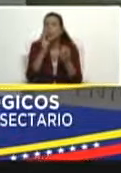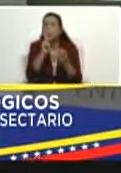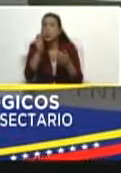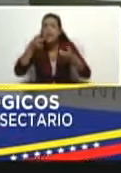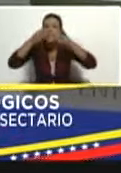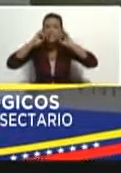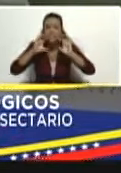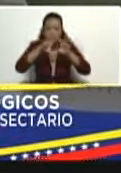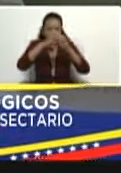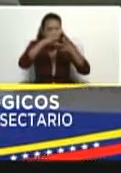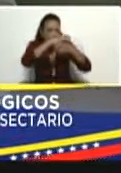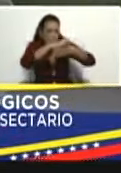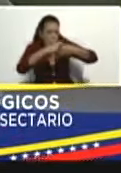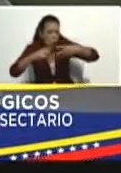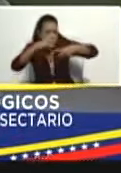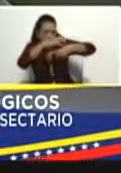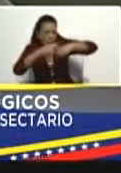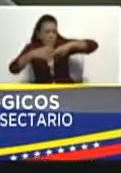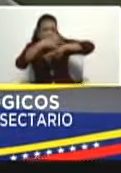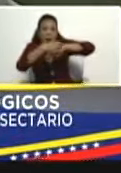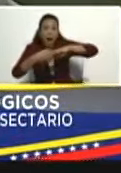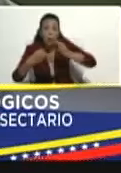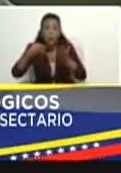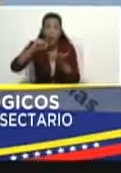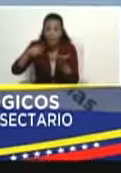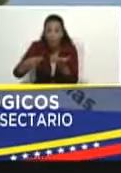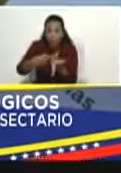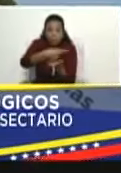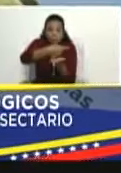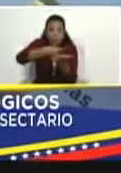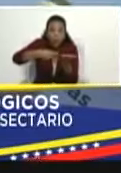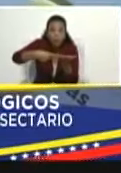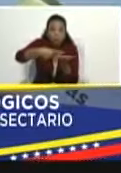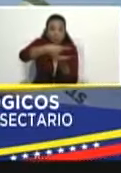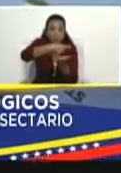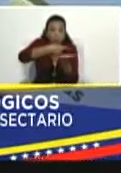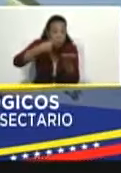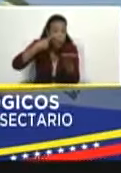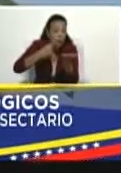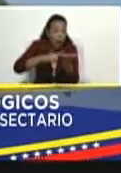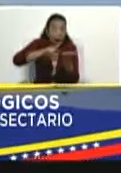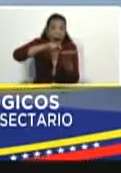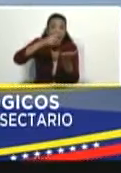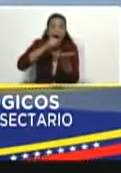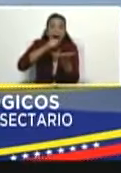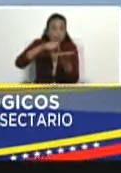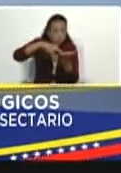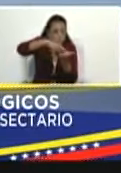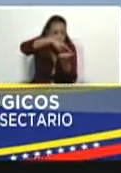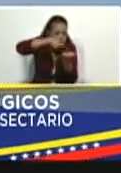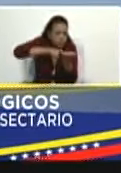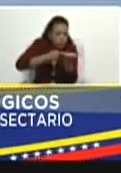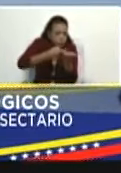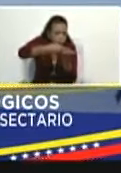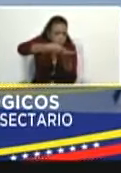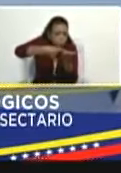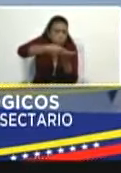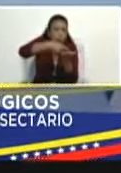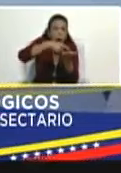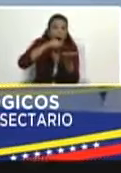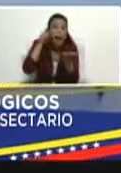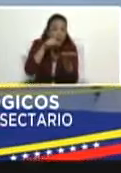es un agente que puede flotar en el agua, porque si esto lo vamos a utilizar para el control larval,